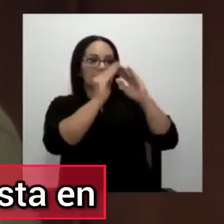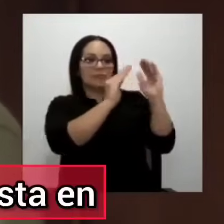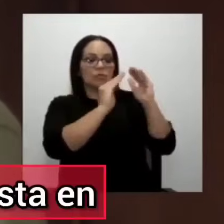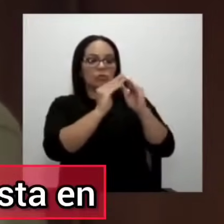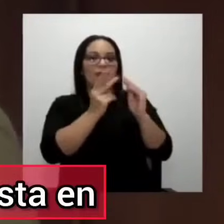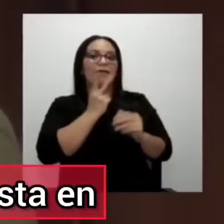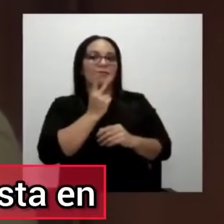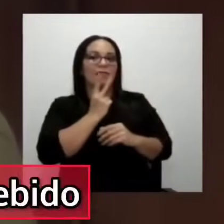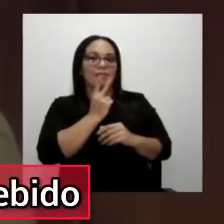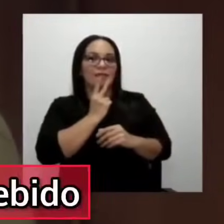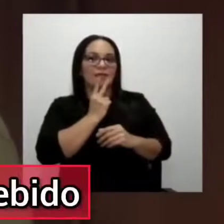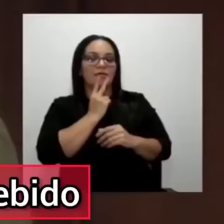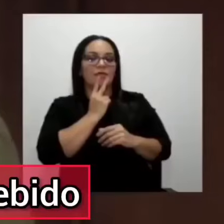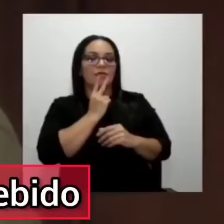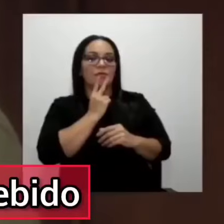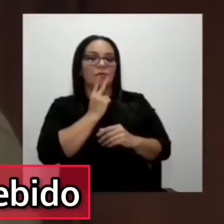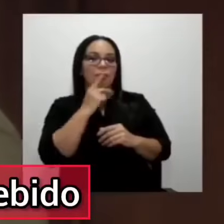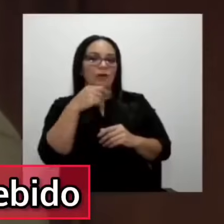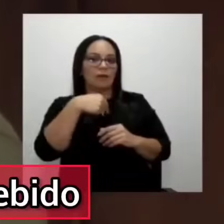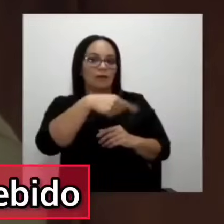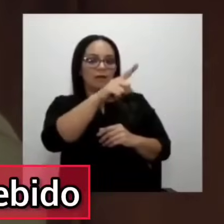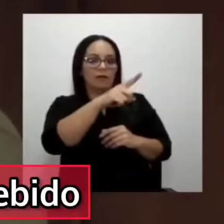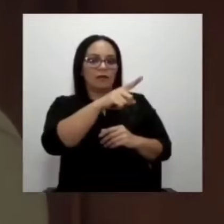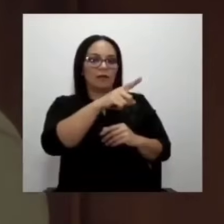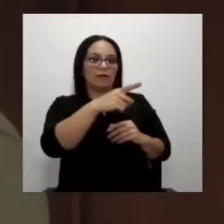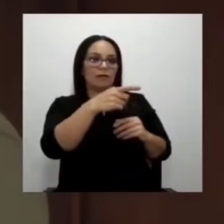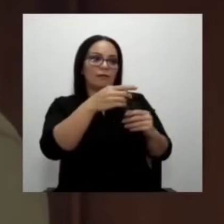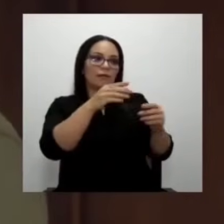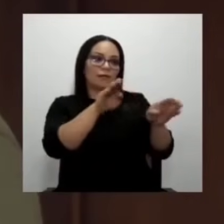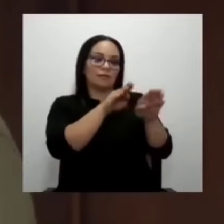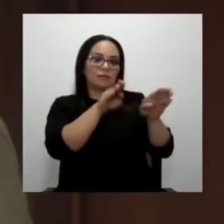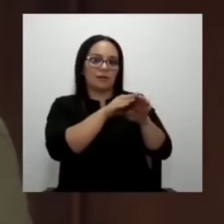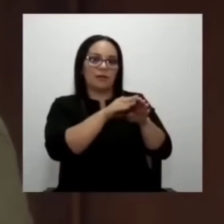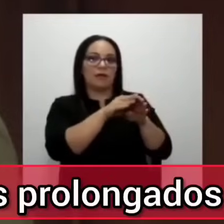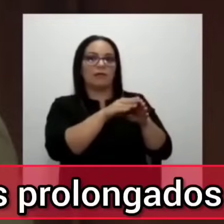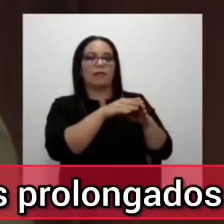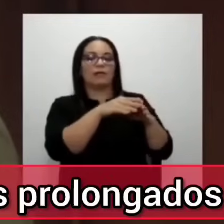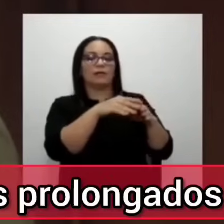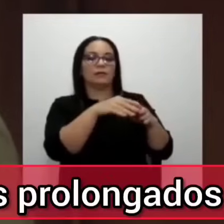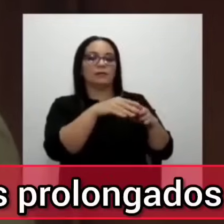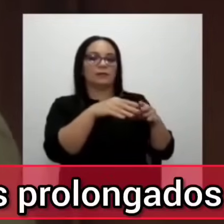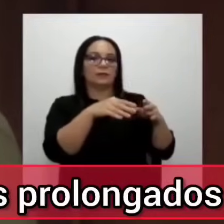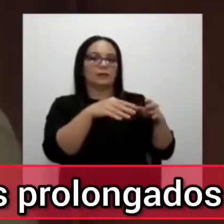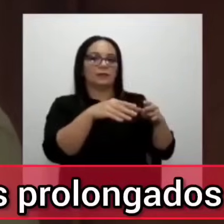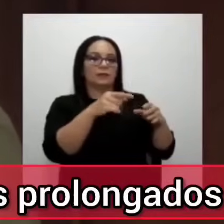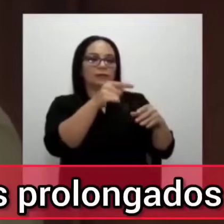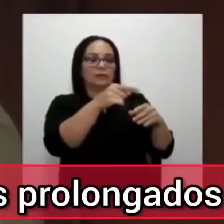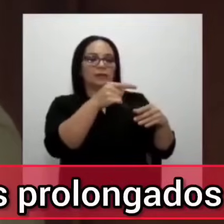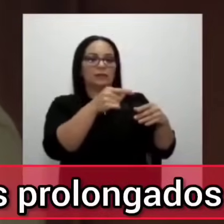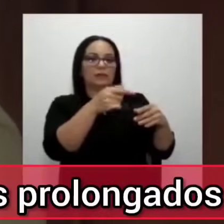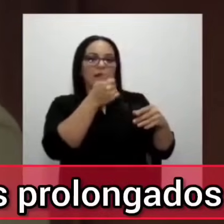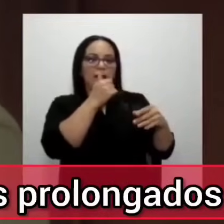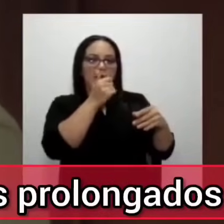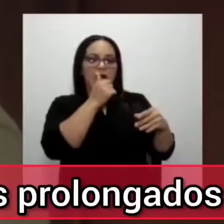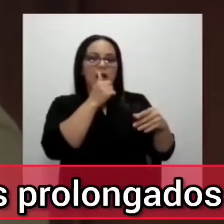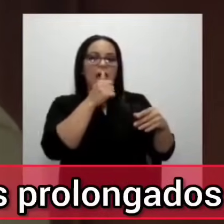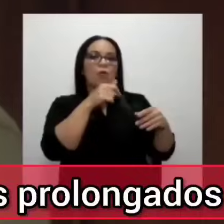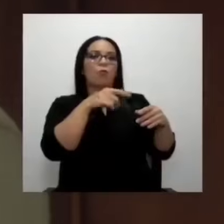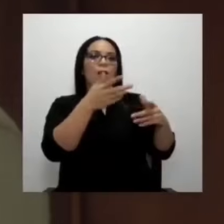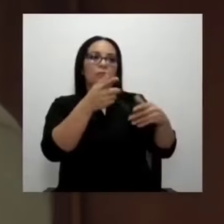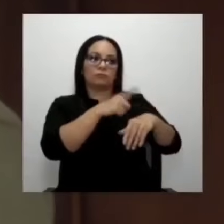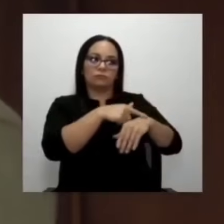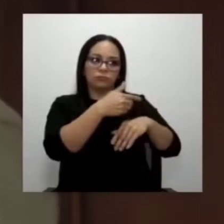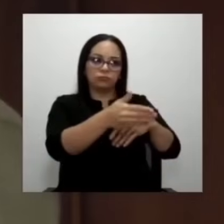esta semana realizaron una protesta en carretera con cierres intermitentes debido a la escasez de agua, de líquido potable en la zona durante periodos